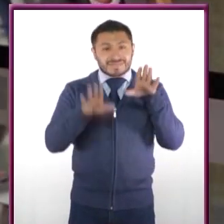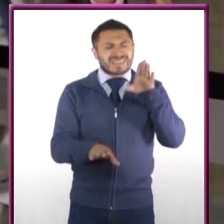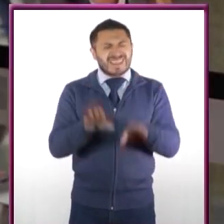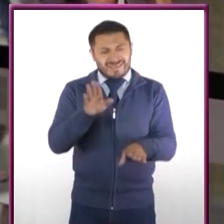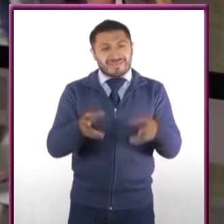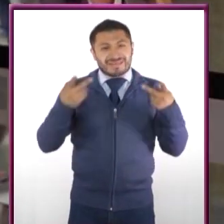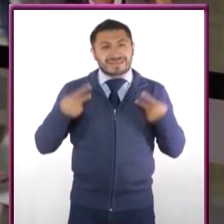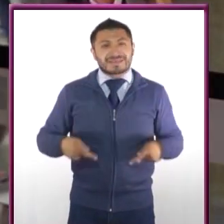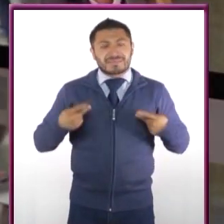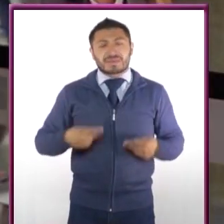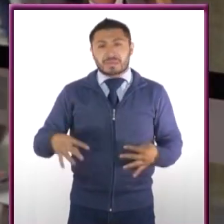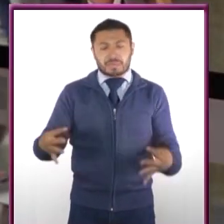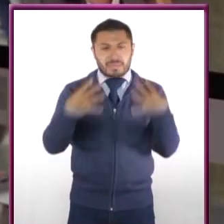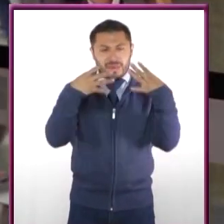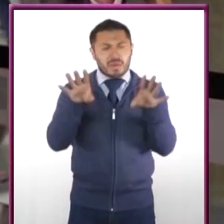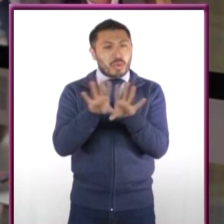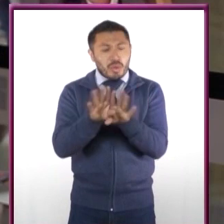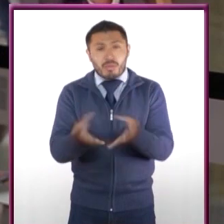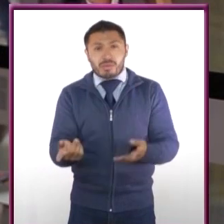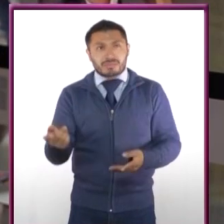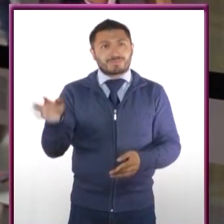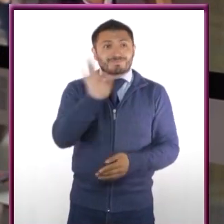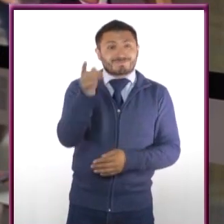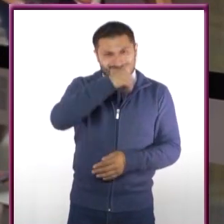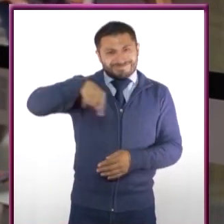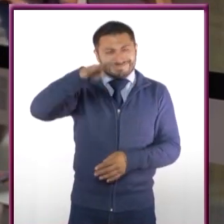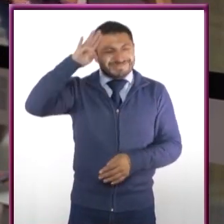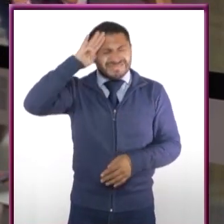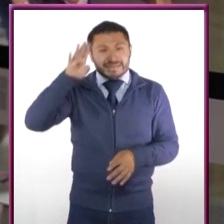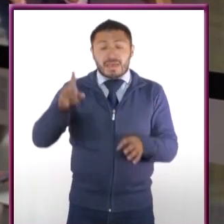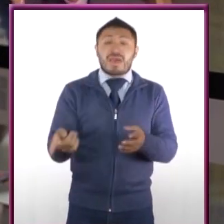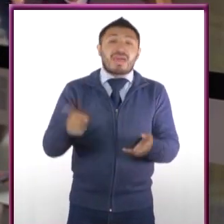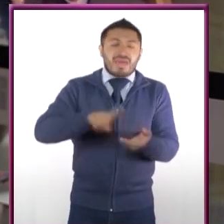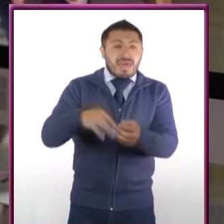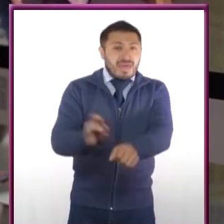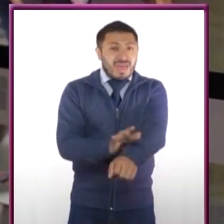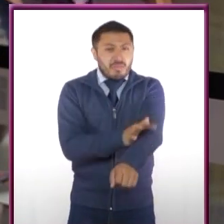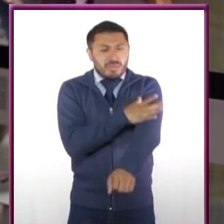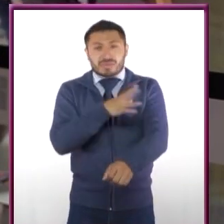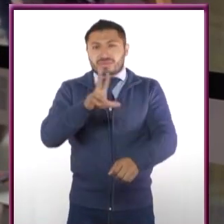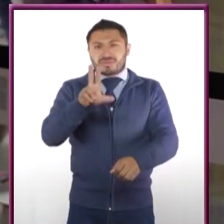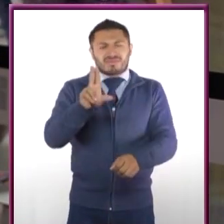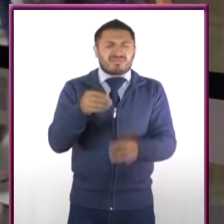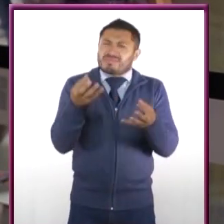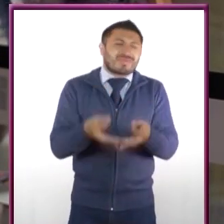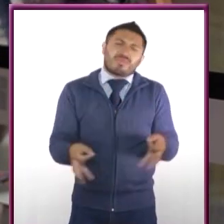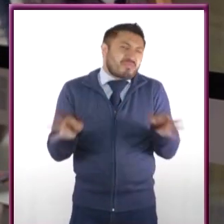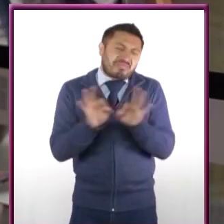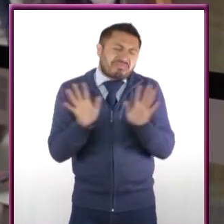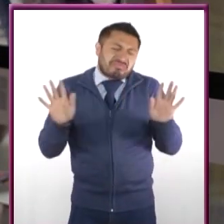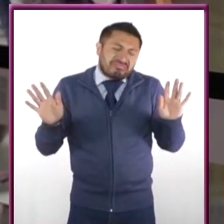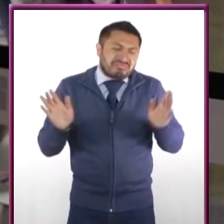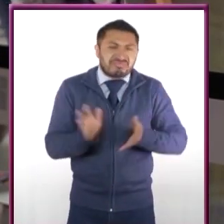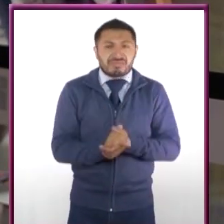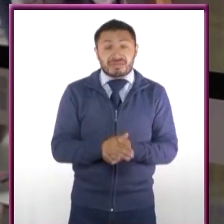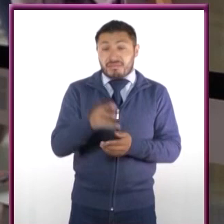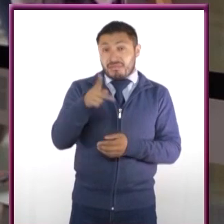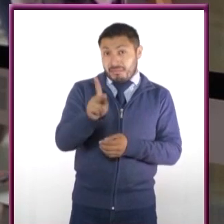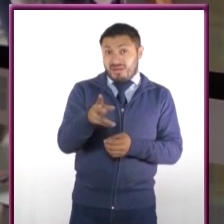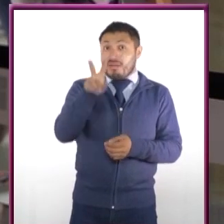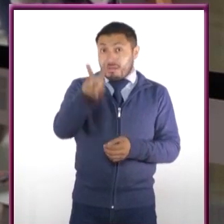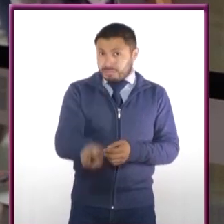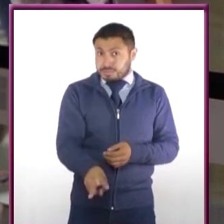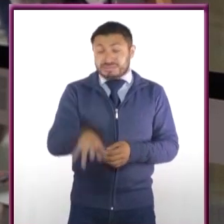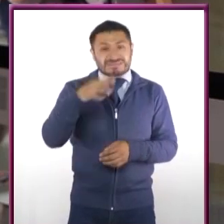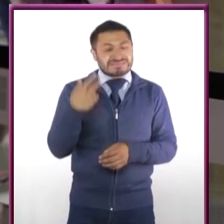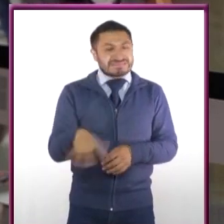Mucha gente tal vez piensa que las emociones es algo que no influye tanto, pero la